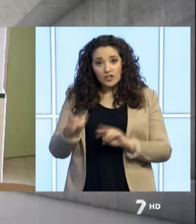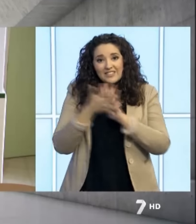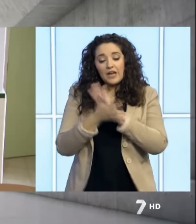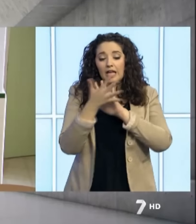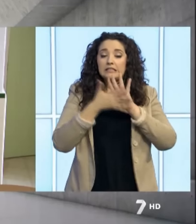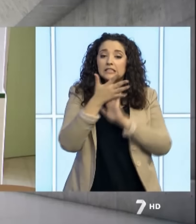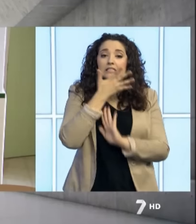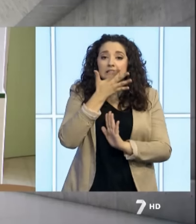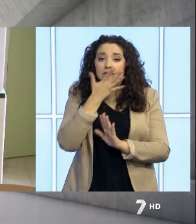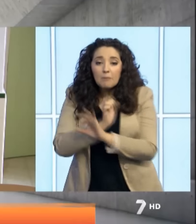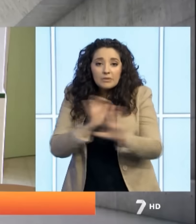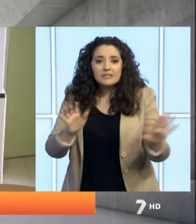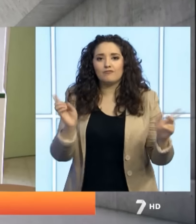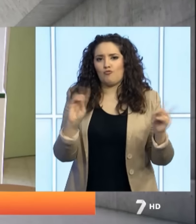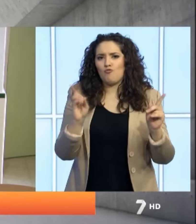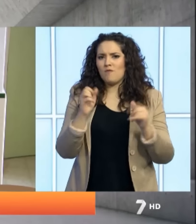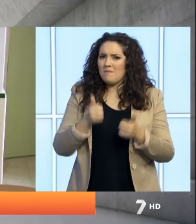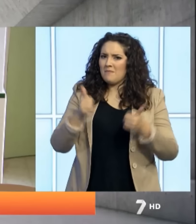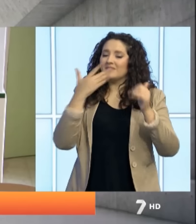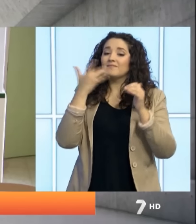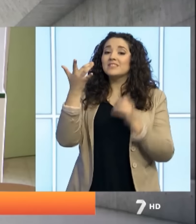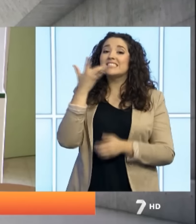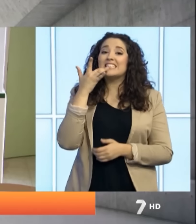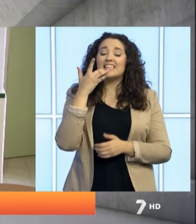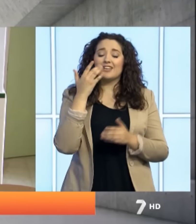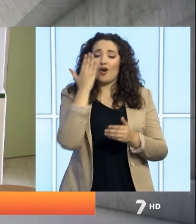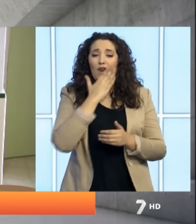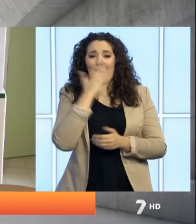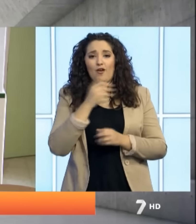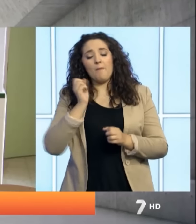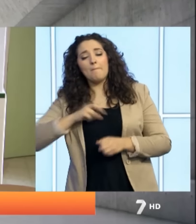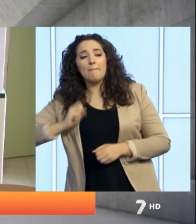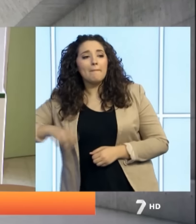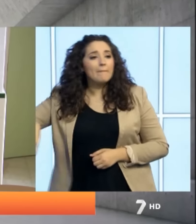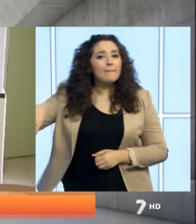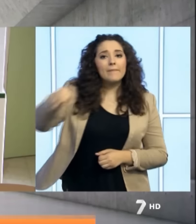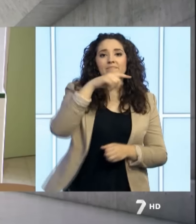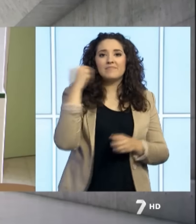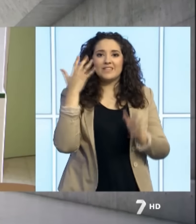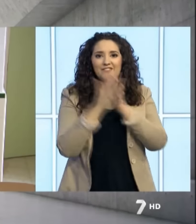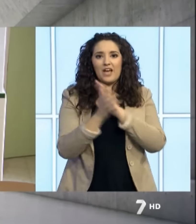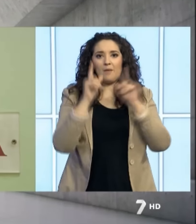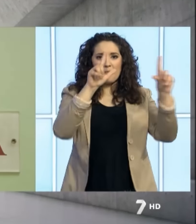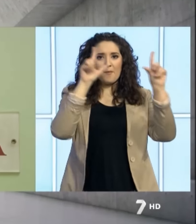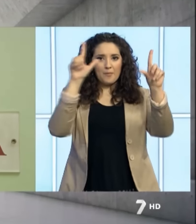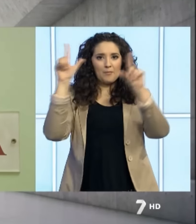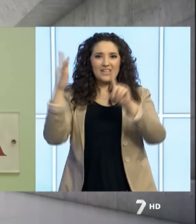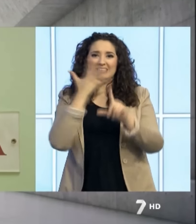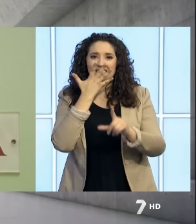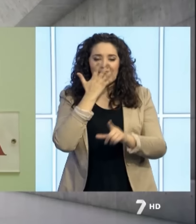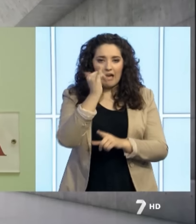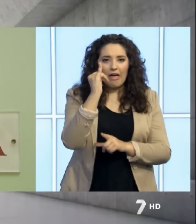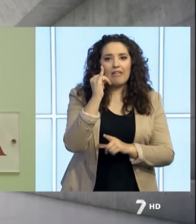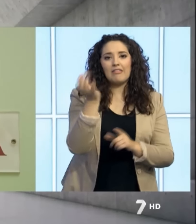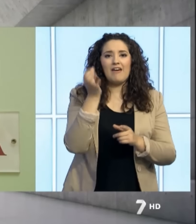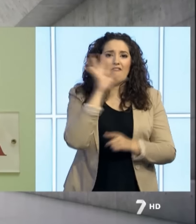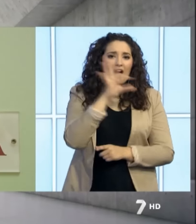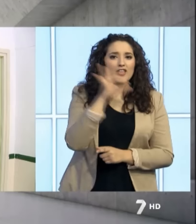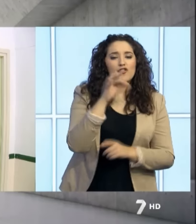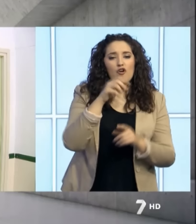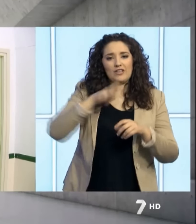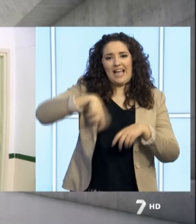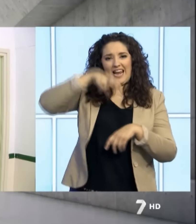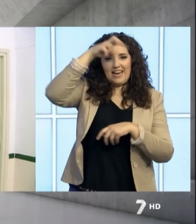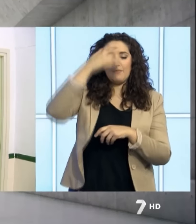signos. Si dais una vuelta por el colegio veréis que todo nuestro centro tiene símbolos, tiene todos los signos, desde los baños, las escaleras, las